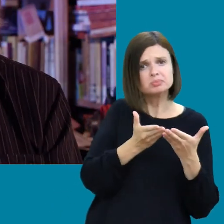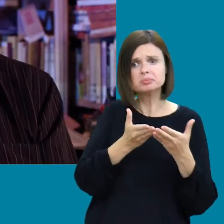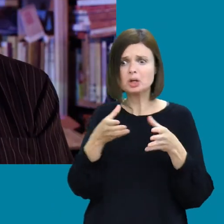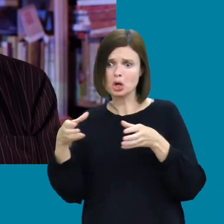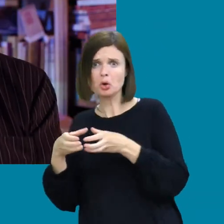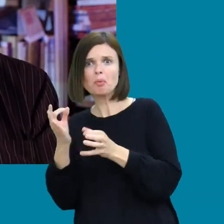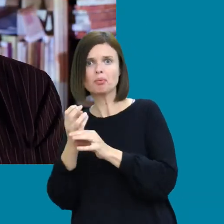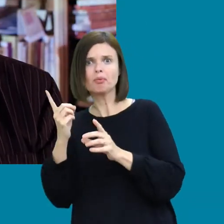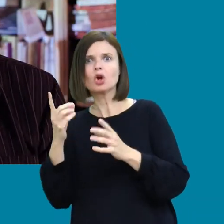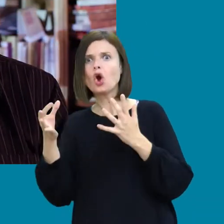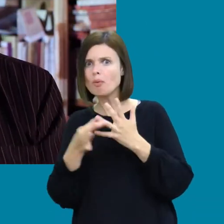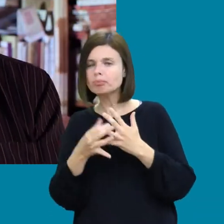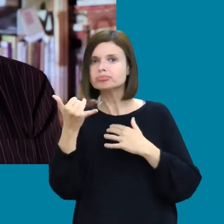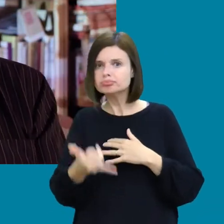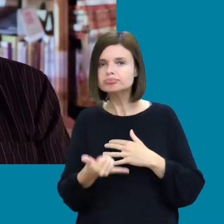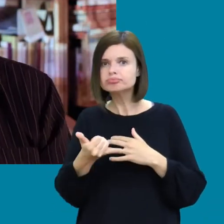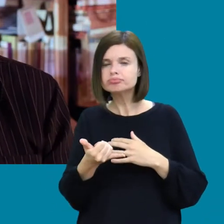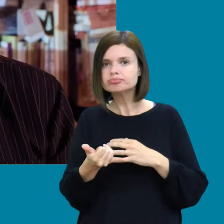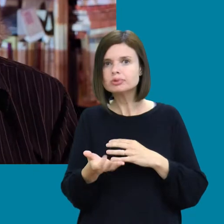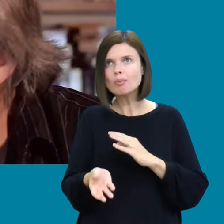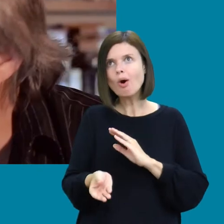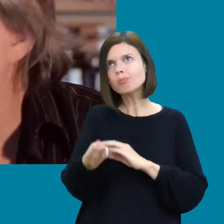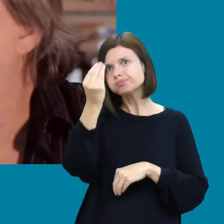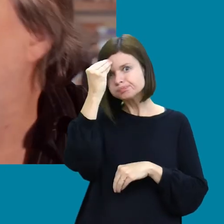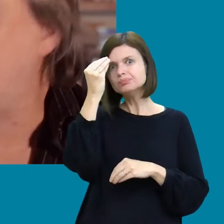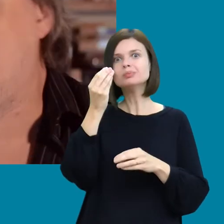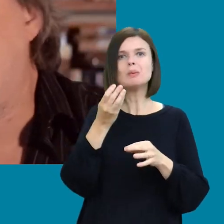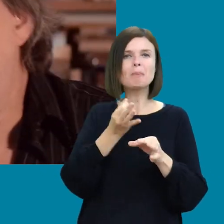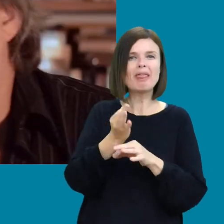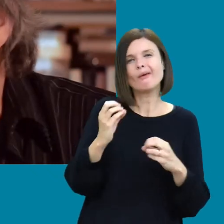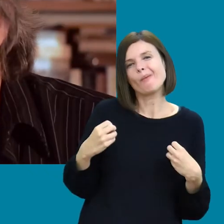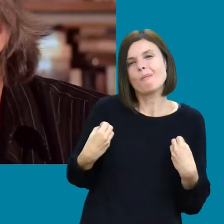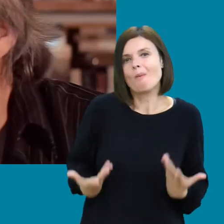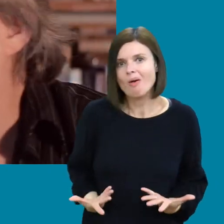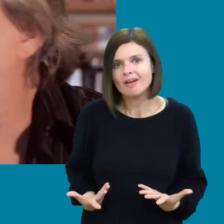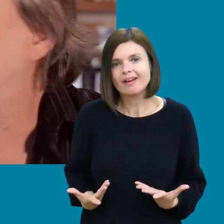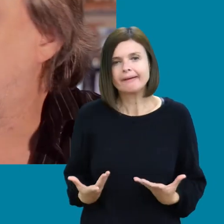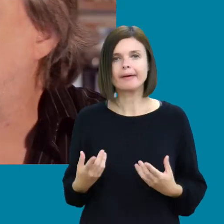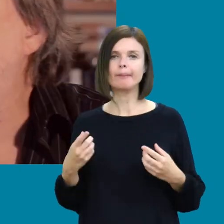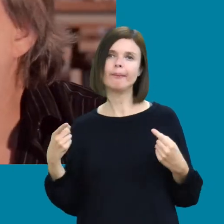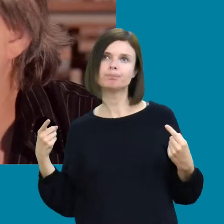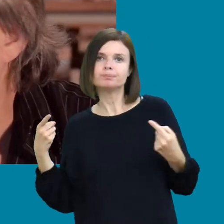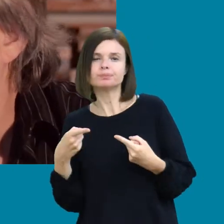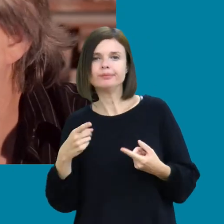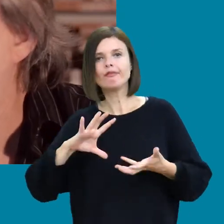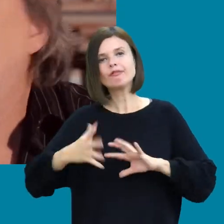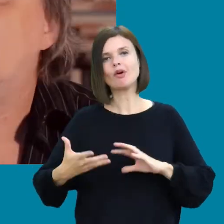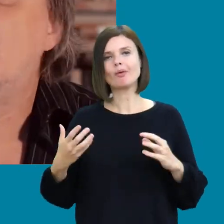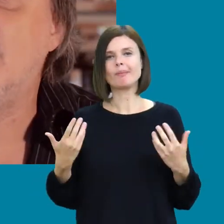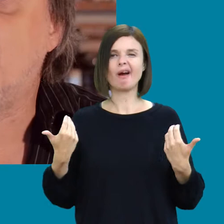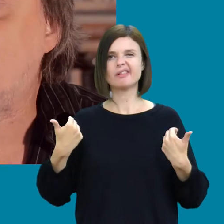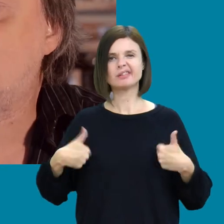profesores por incorporar la pedagogía más moderna, frente a las formas más tradicionales que se